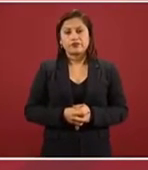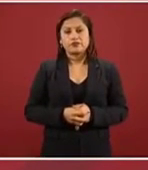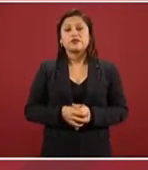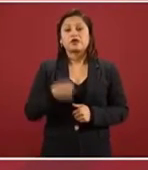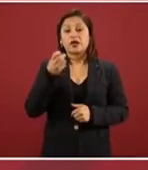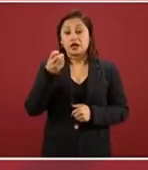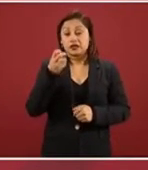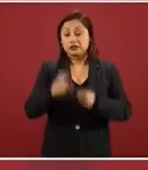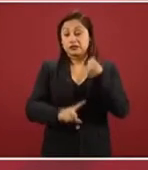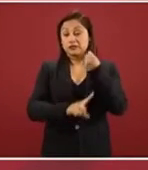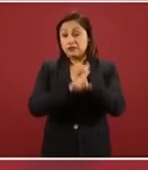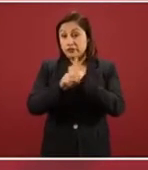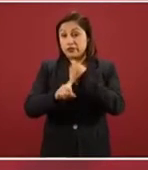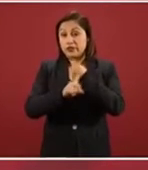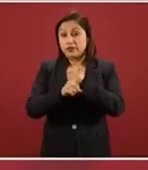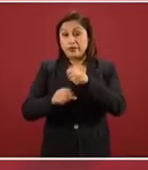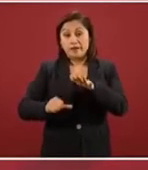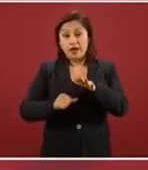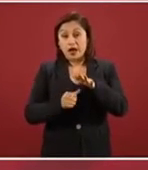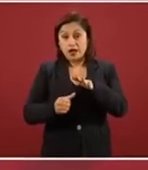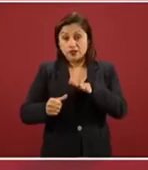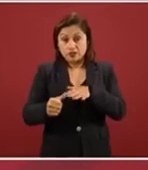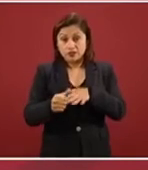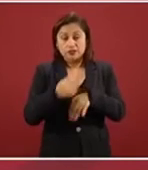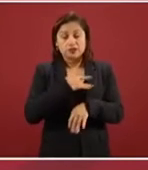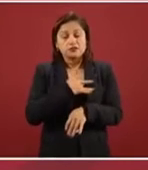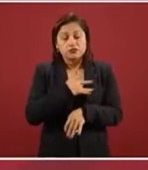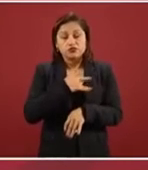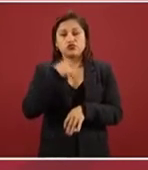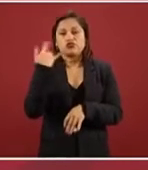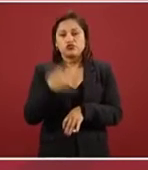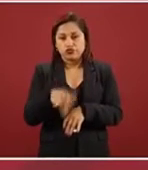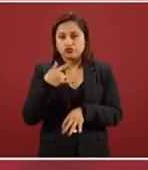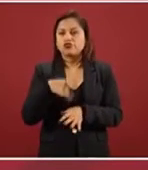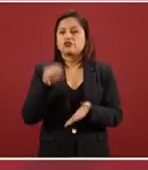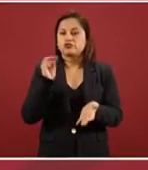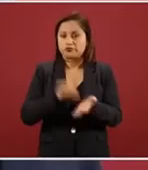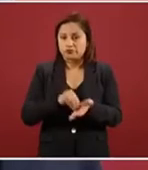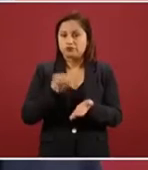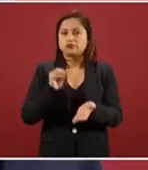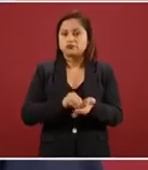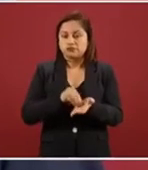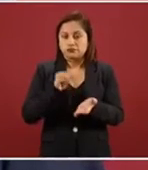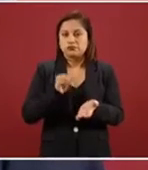que tenemos clavada todavía.